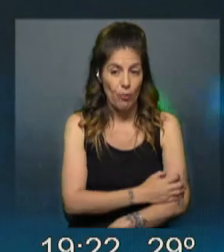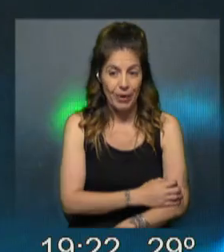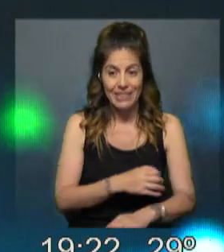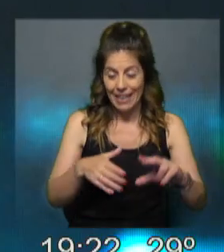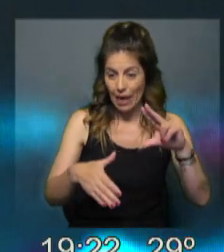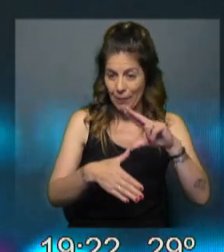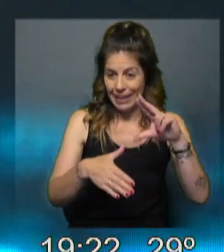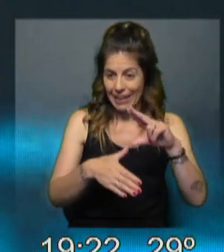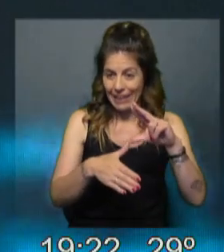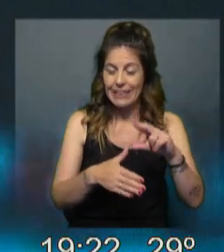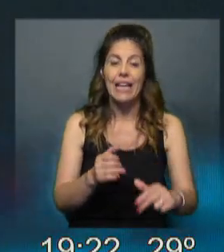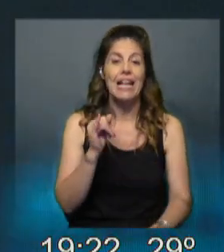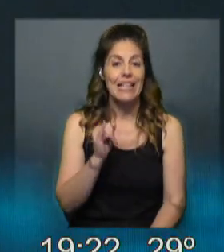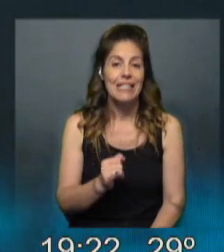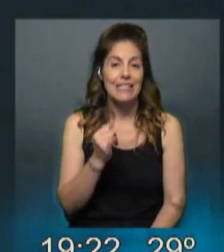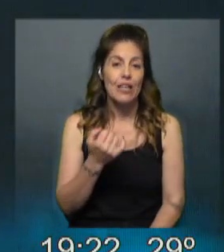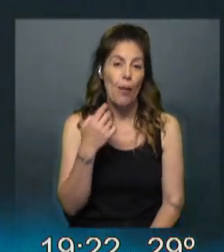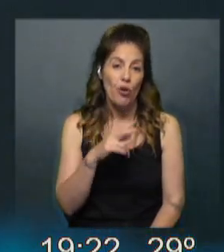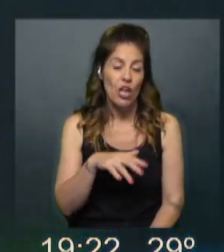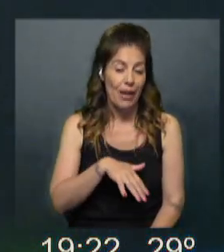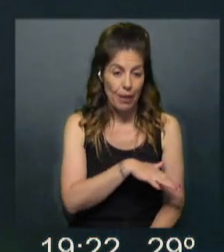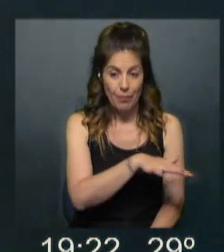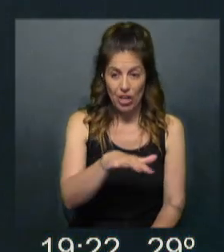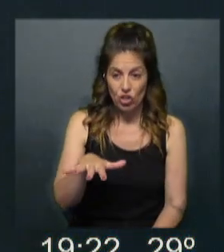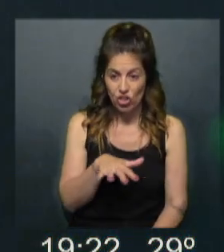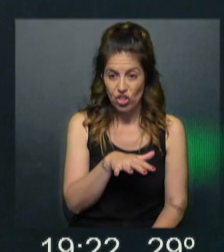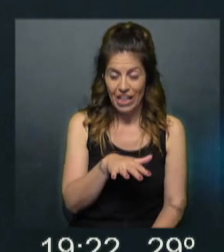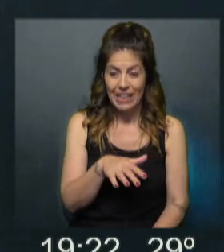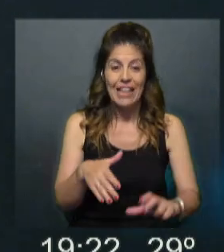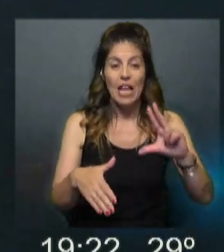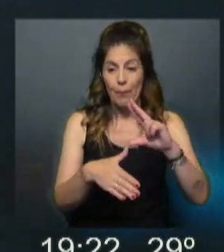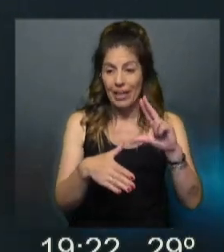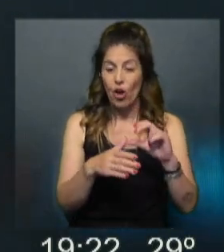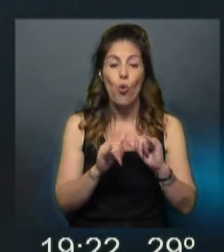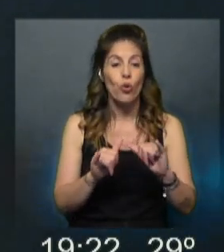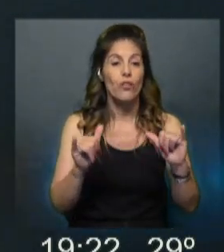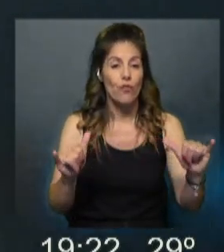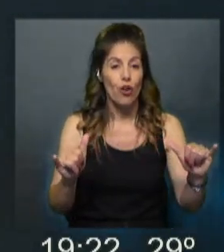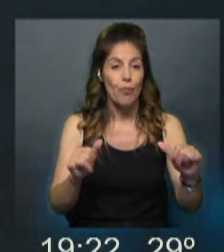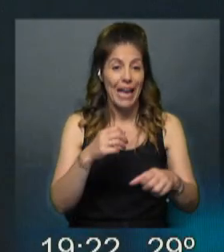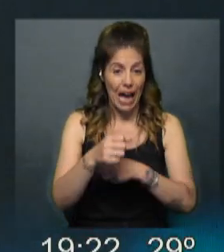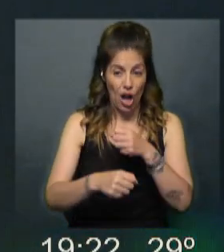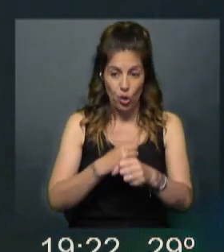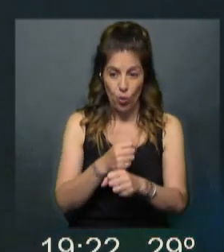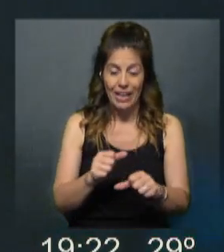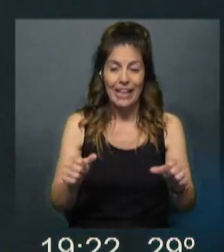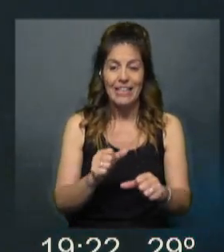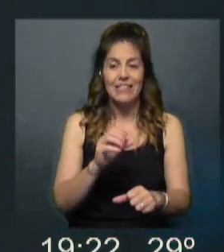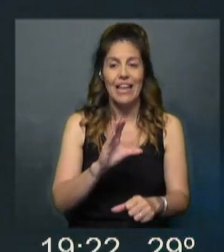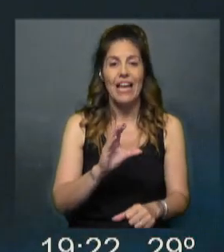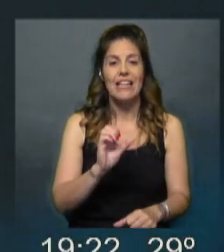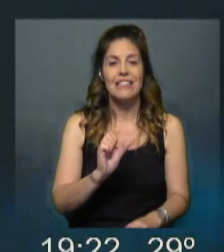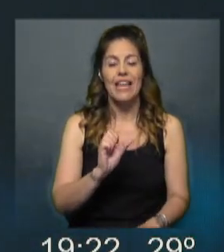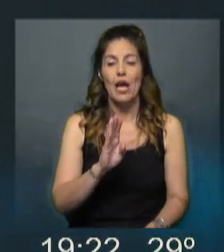exactamente vamos a tomar lo que es el panorama social de América Latina que es un informe anual que hace la cepal la comisión para América Latina y Vamos a